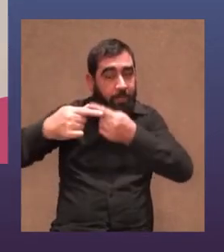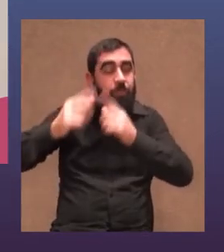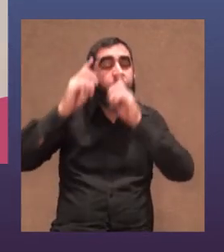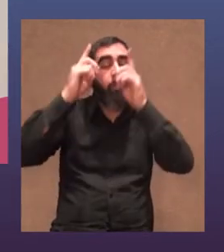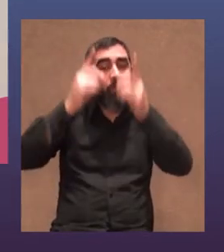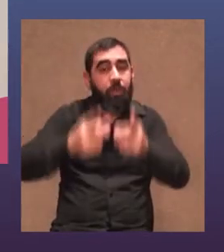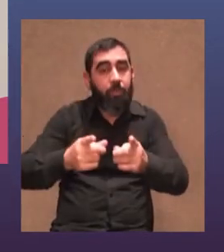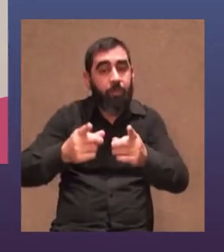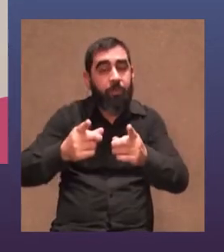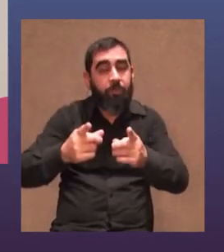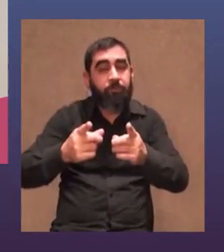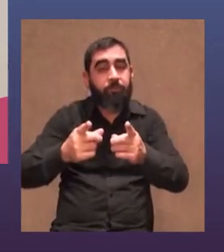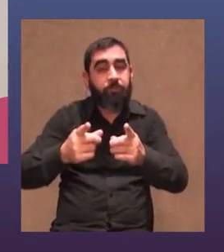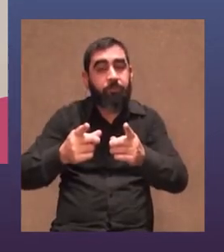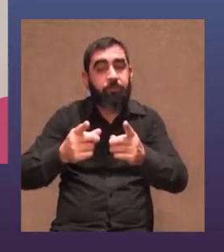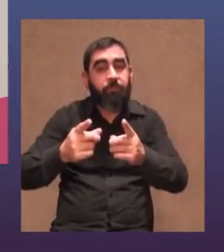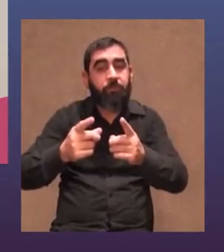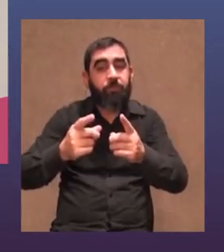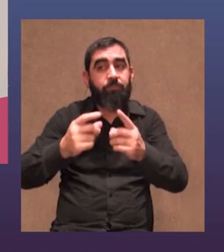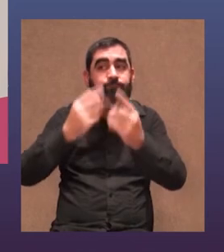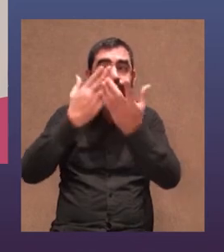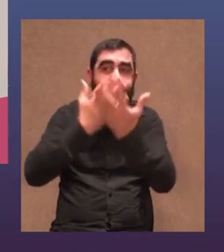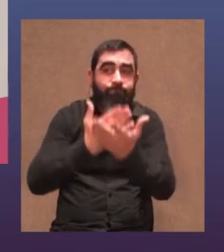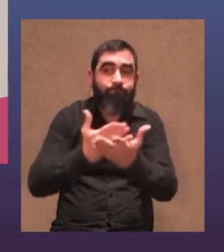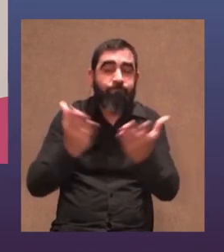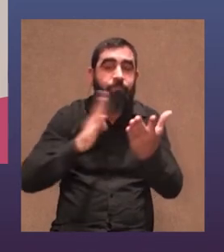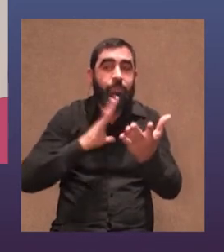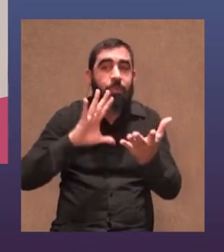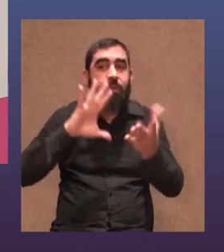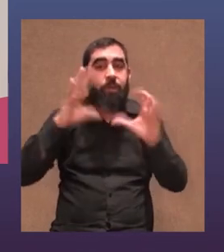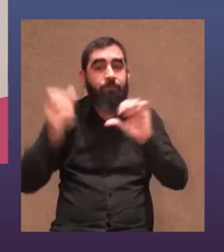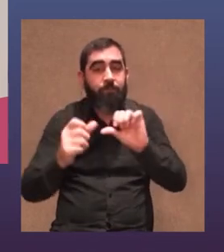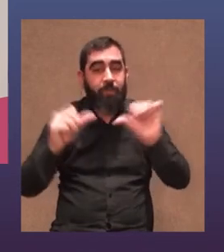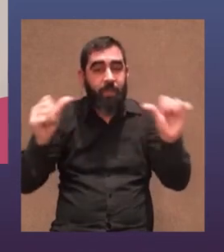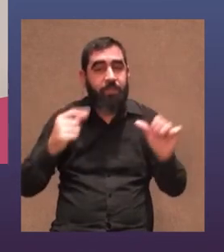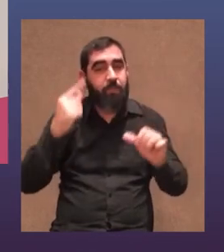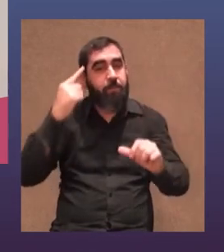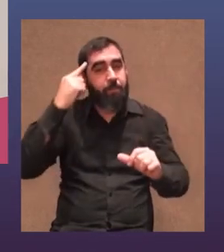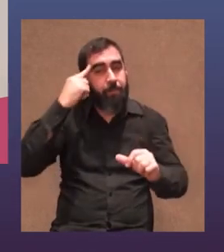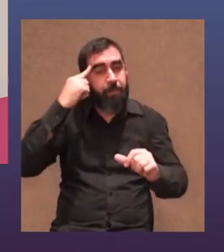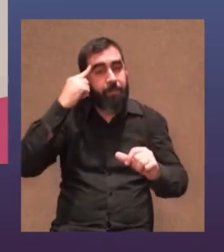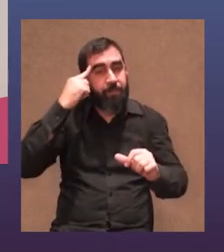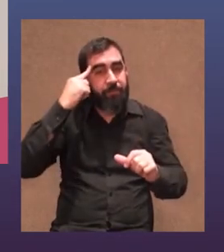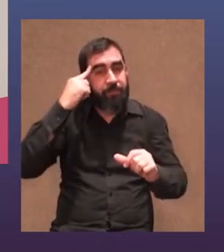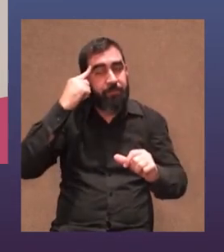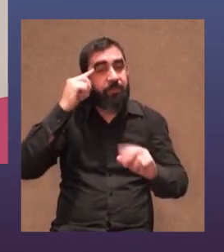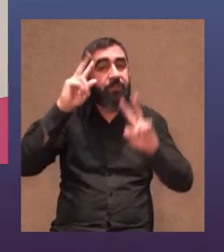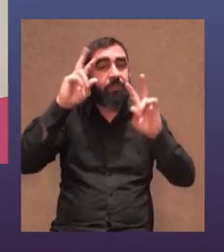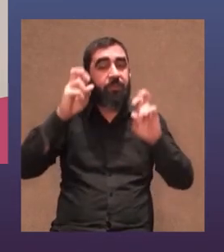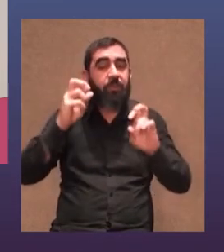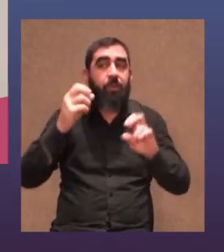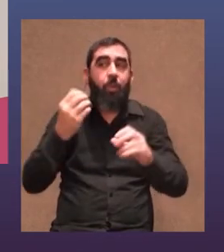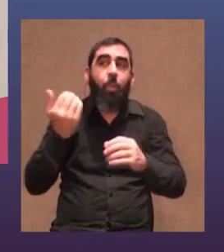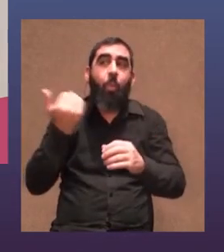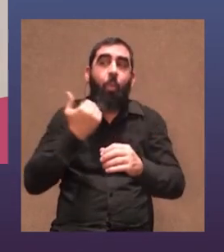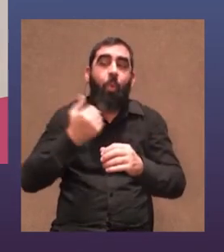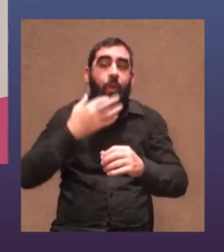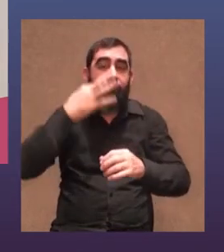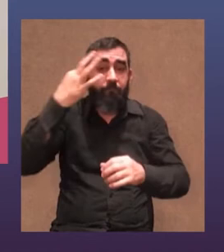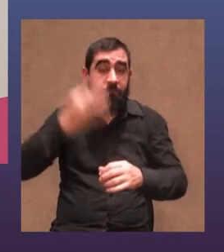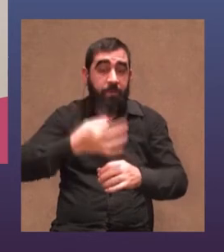también nos mueve un poco la estantería, y nos hace reflexionar frente a cuál es la, ¿no?,